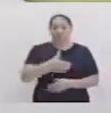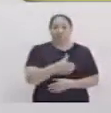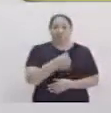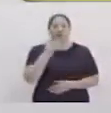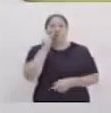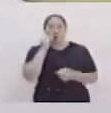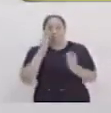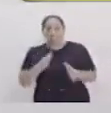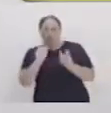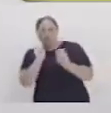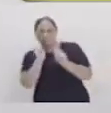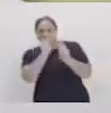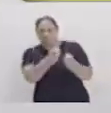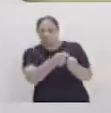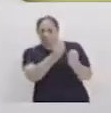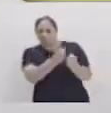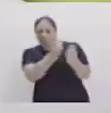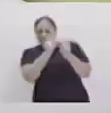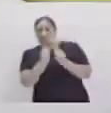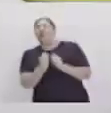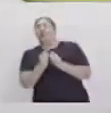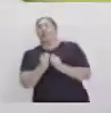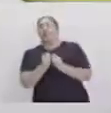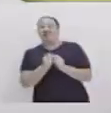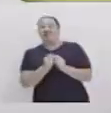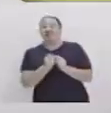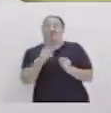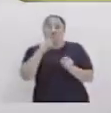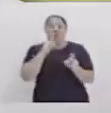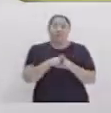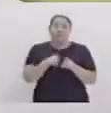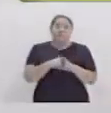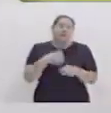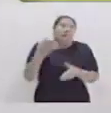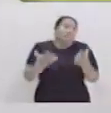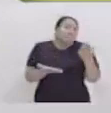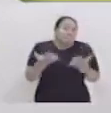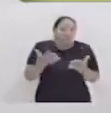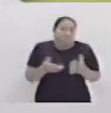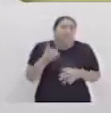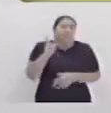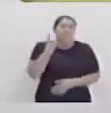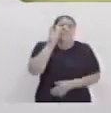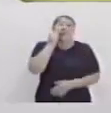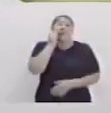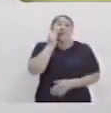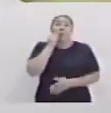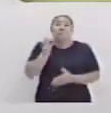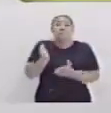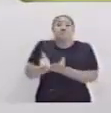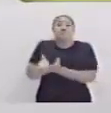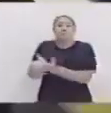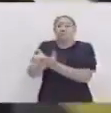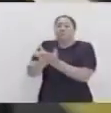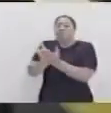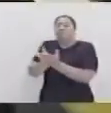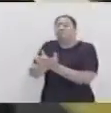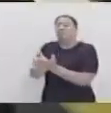Es otra imagen que pudo haber sucedido en el mismo lago. Imaginamos a un pescador en su balsa